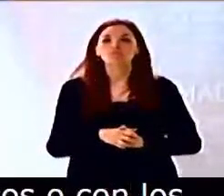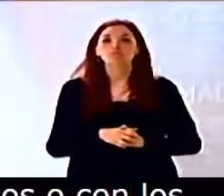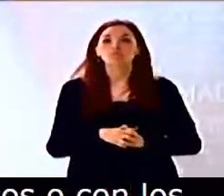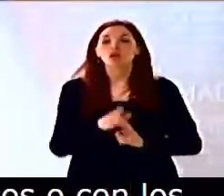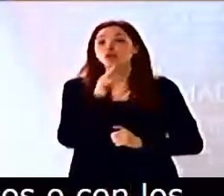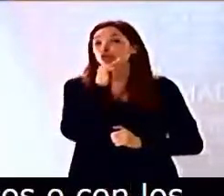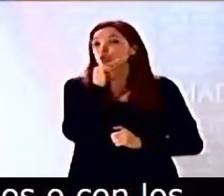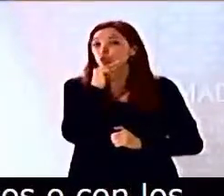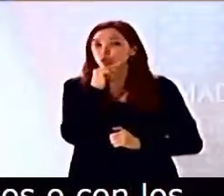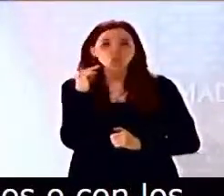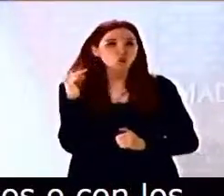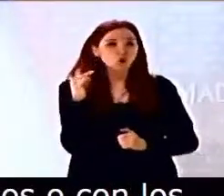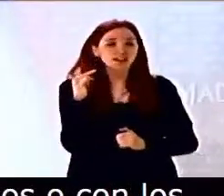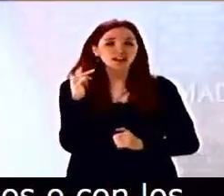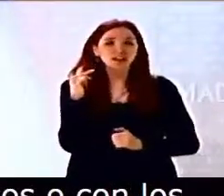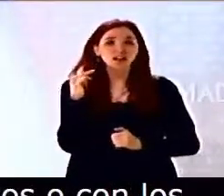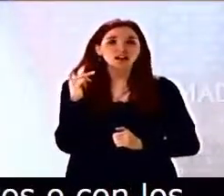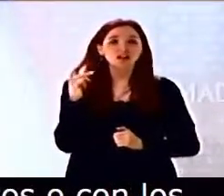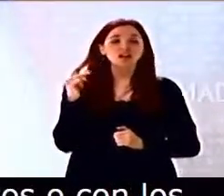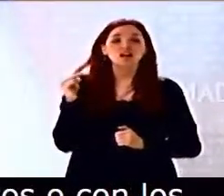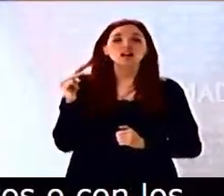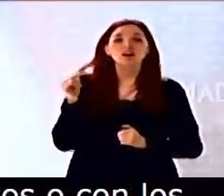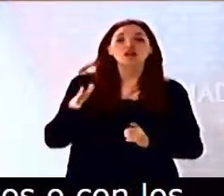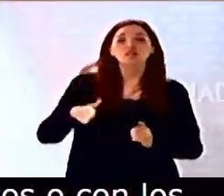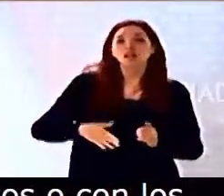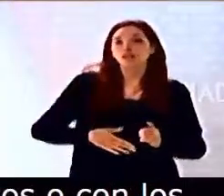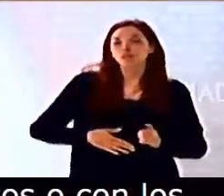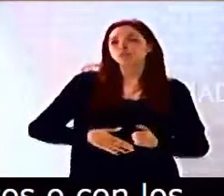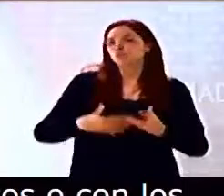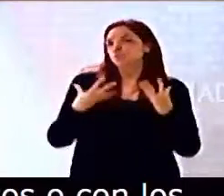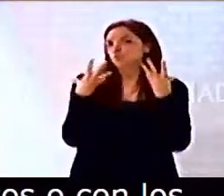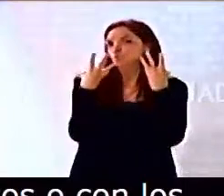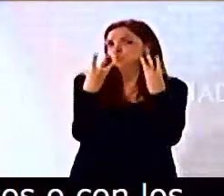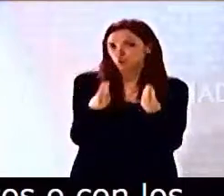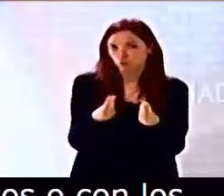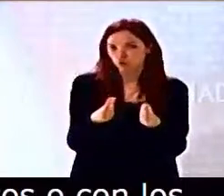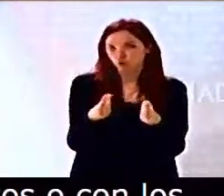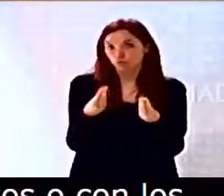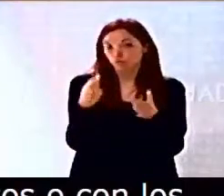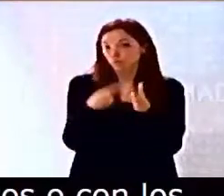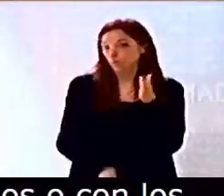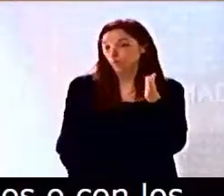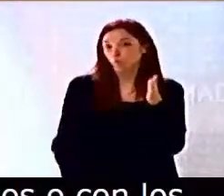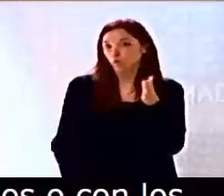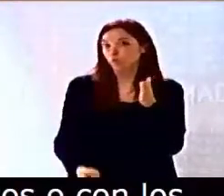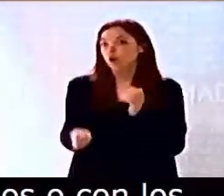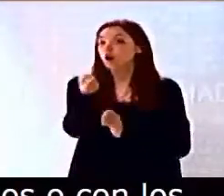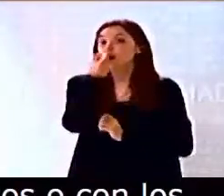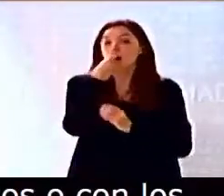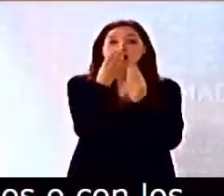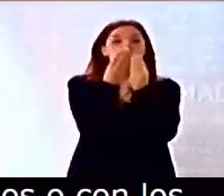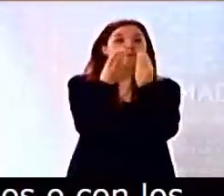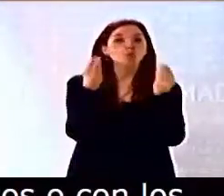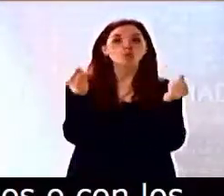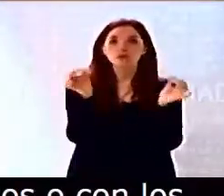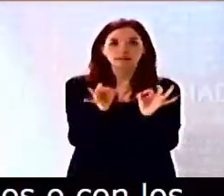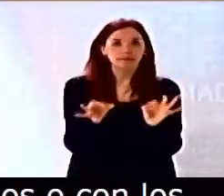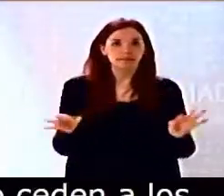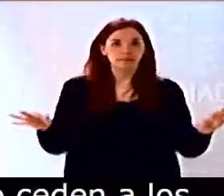dolores en el abdomen muy intensos, que no ceden a los tratamientos,